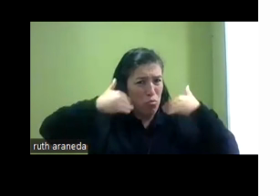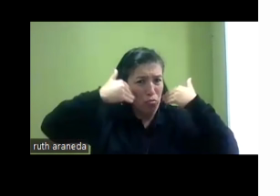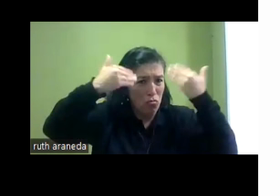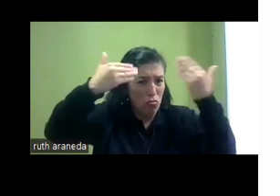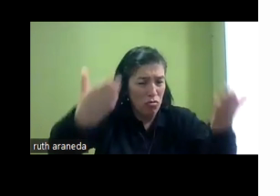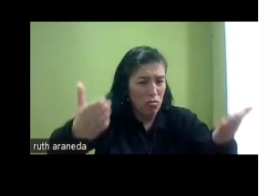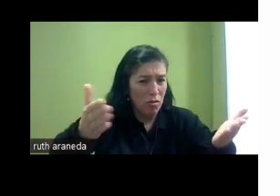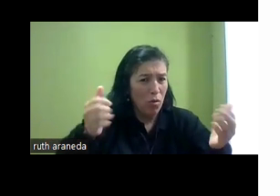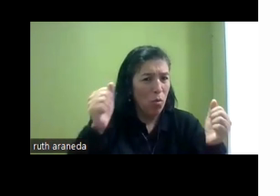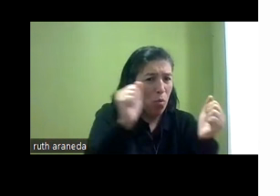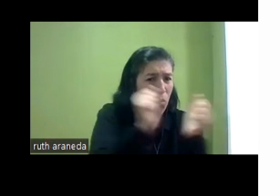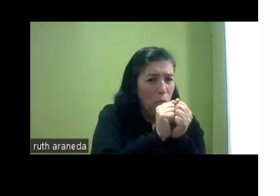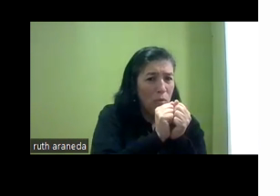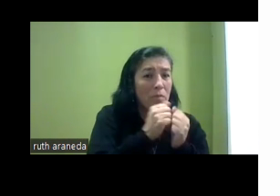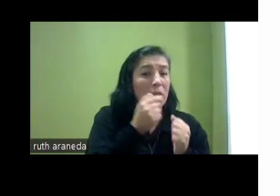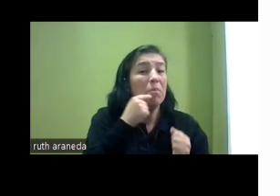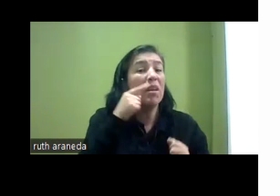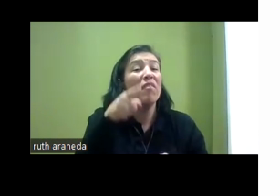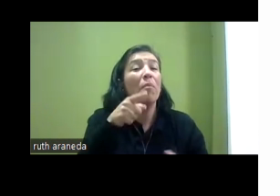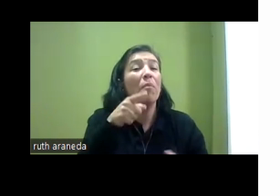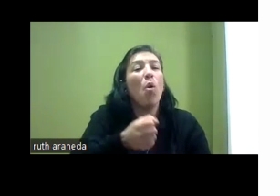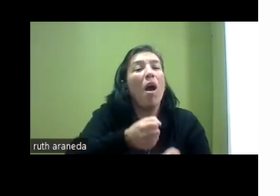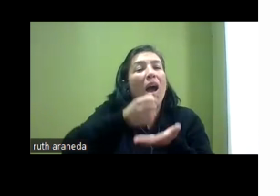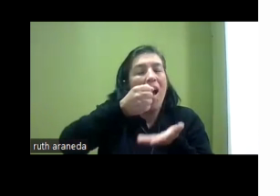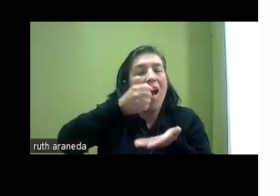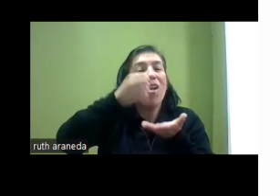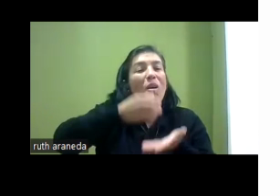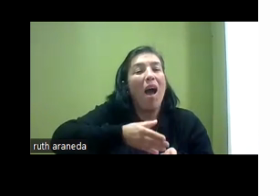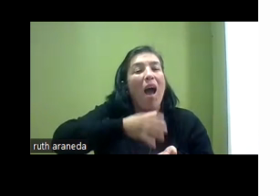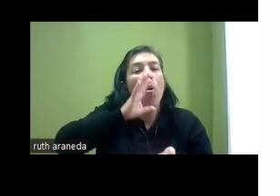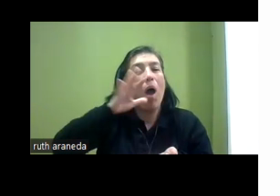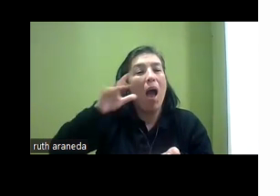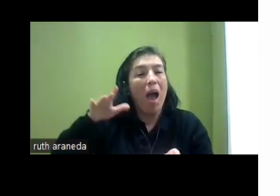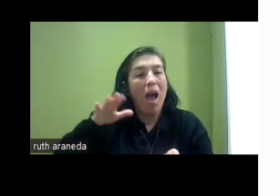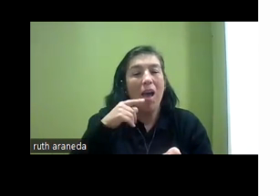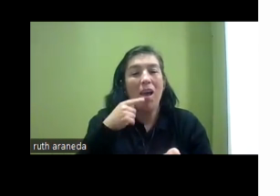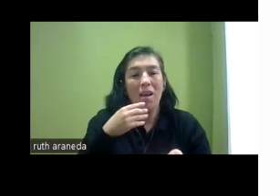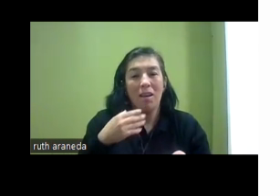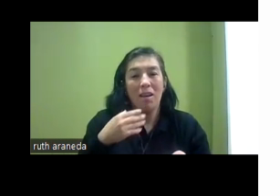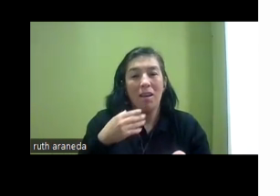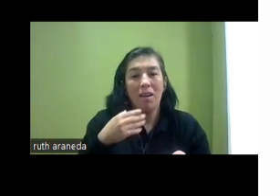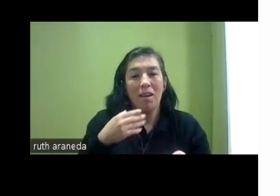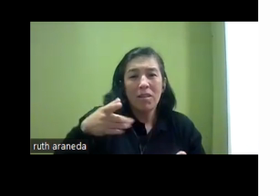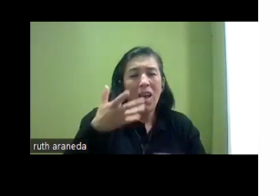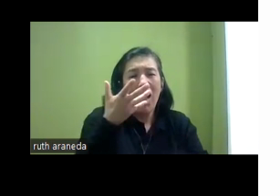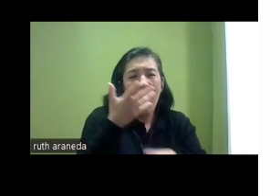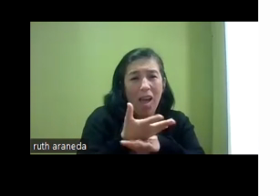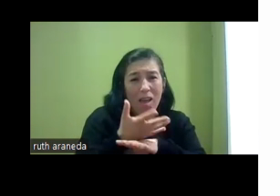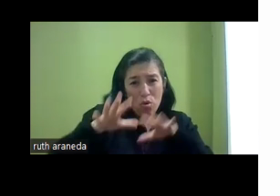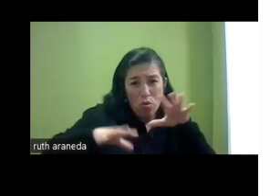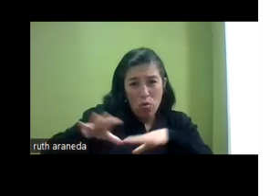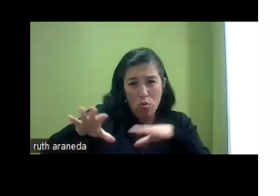lo acompañaba. Aquí hay un jarro de agua, eh, una serie de elementos